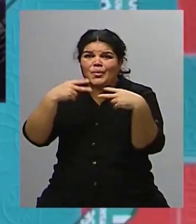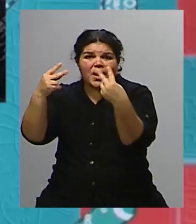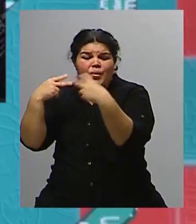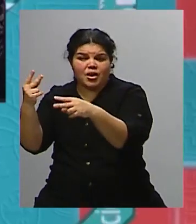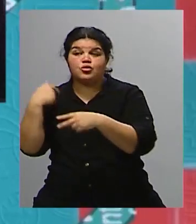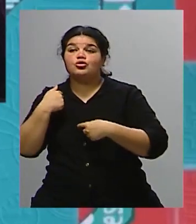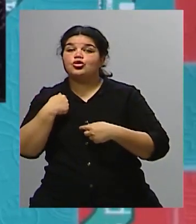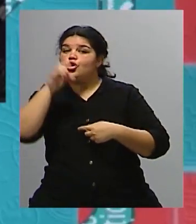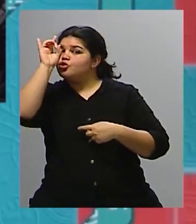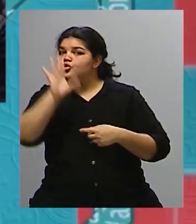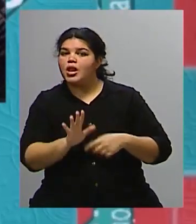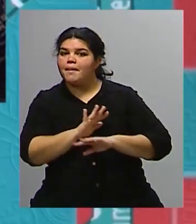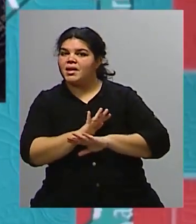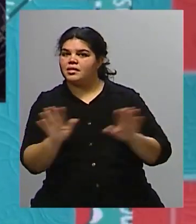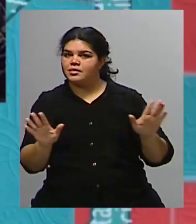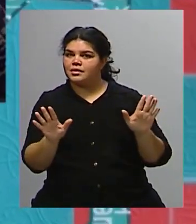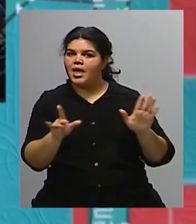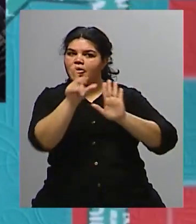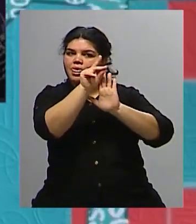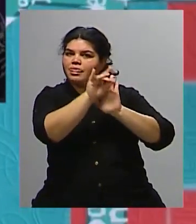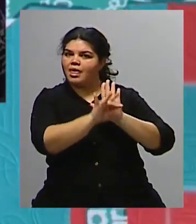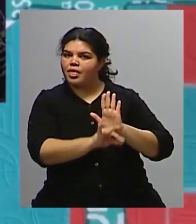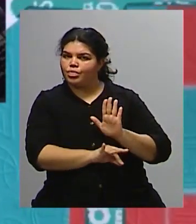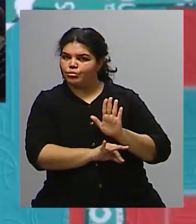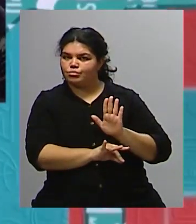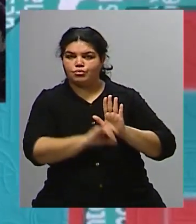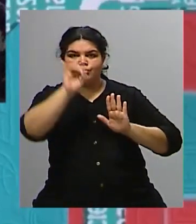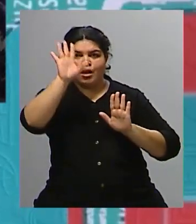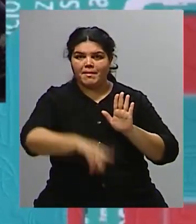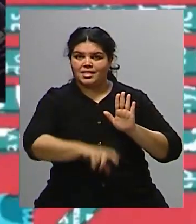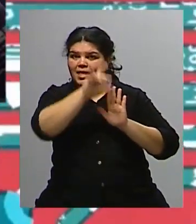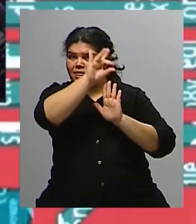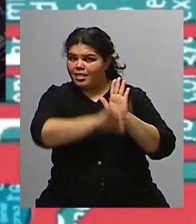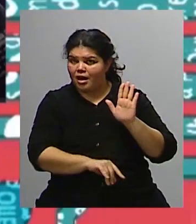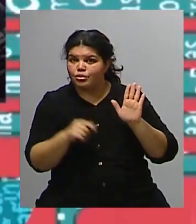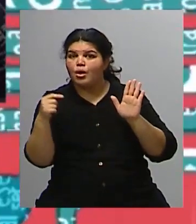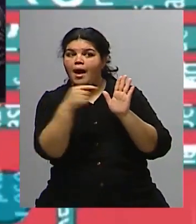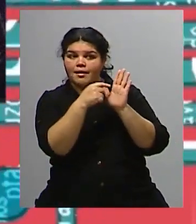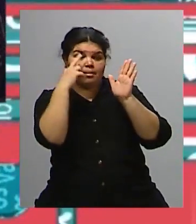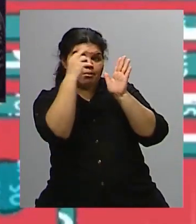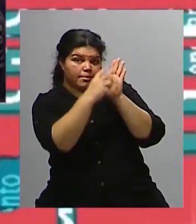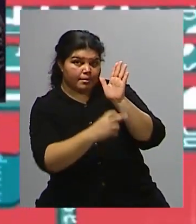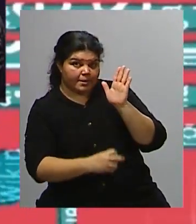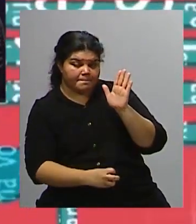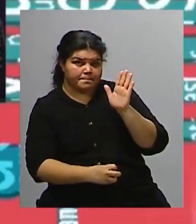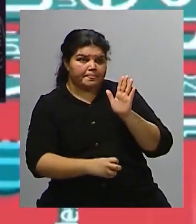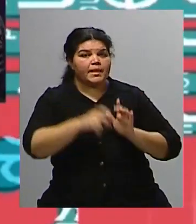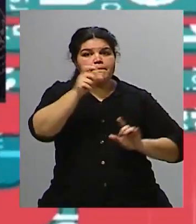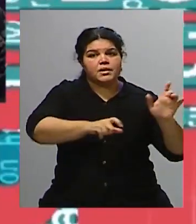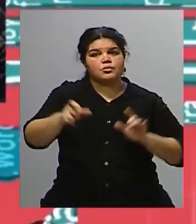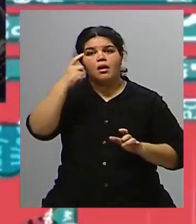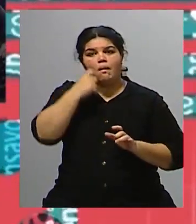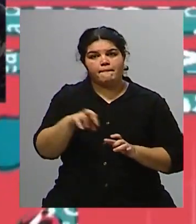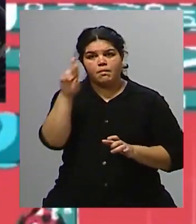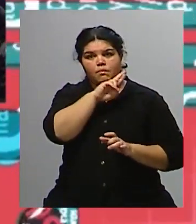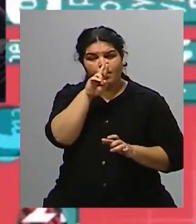los reportes que hay habilitados, por lo menos hasta el momento, es que la corriente emigratoria de argentinos y argentinas yéndose al exterior es